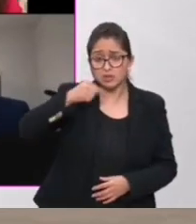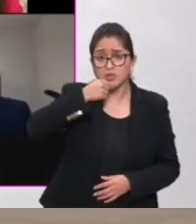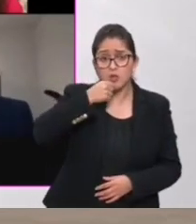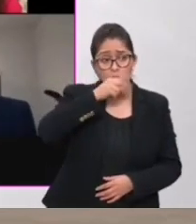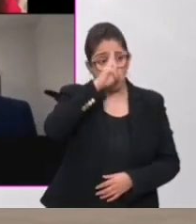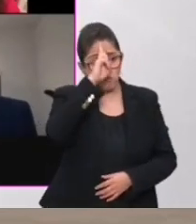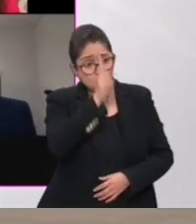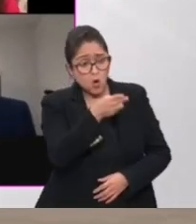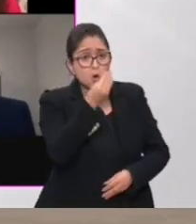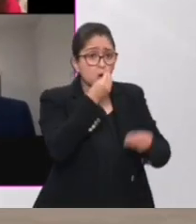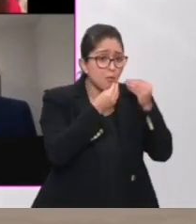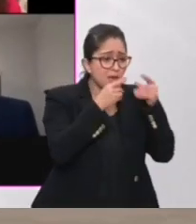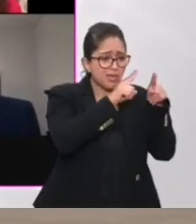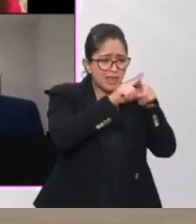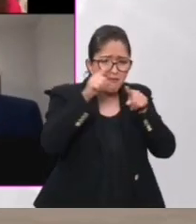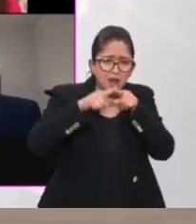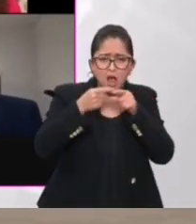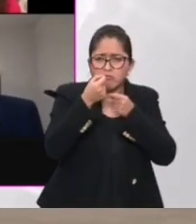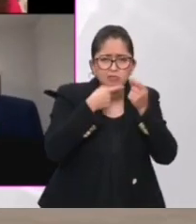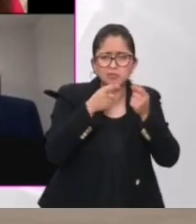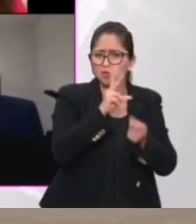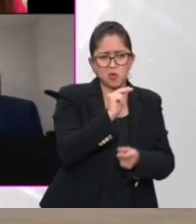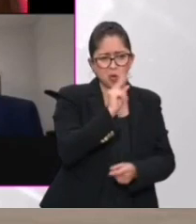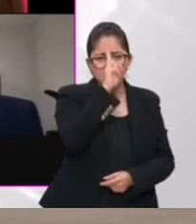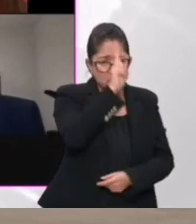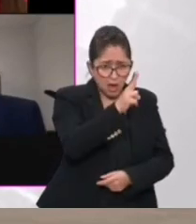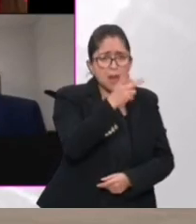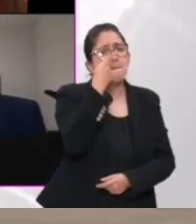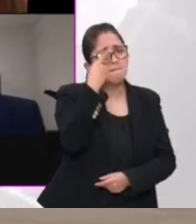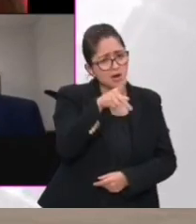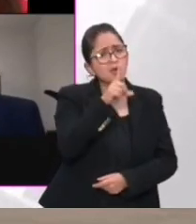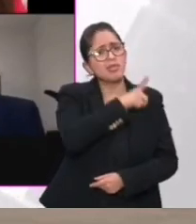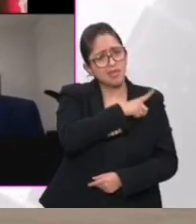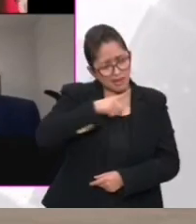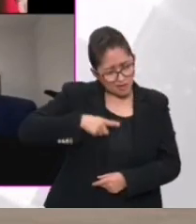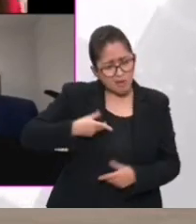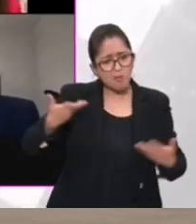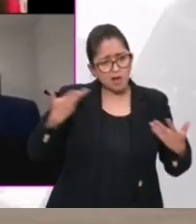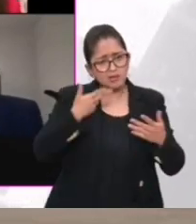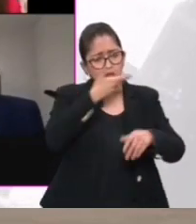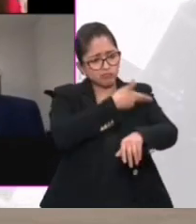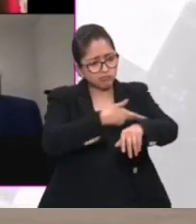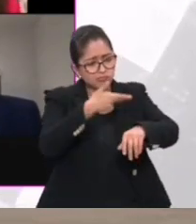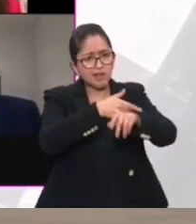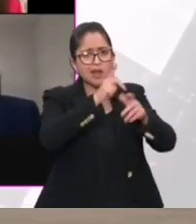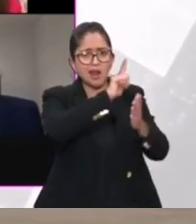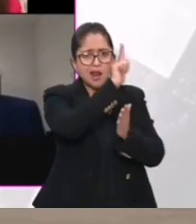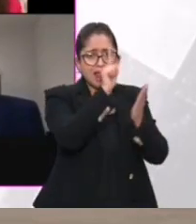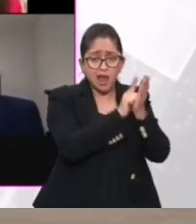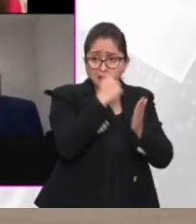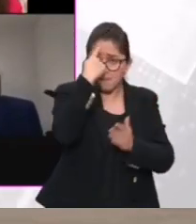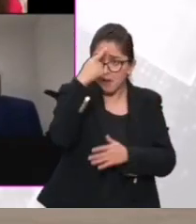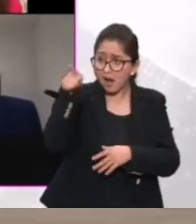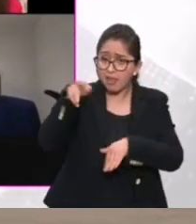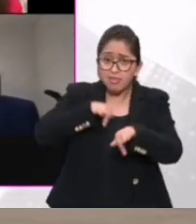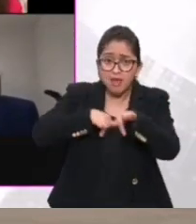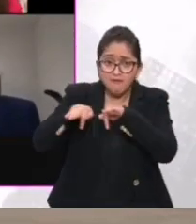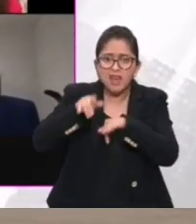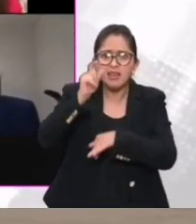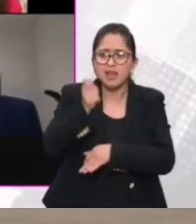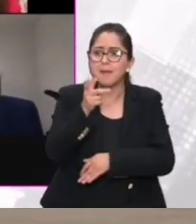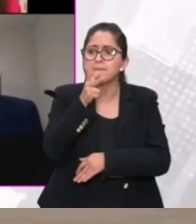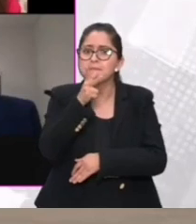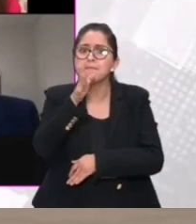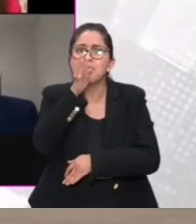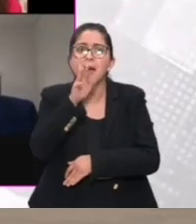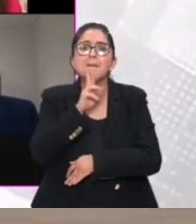dulces, gansitos, fritos, etcétera. Lo que sí se puede es fomentar políticas públicas para que haya empleo, para que sus papás tengan acceso a una